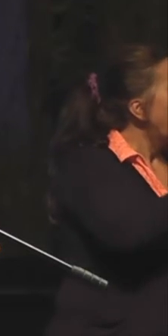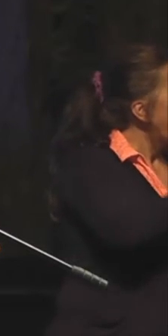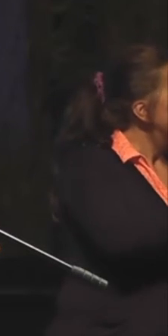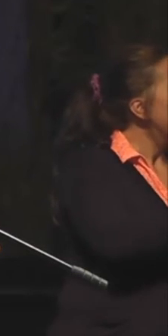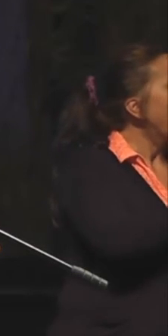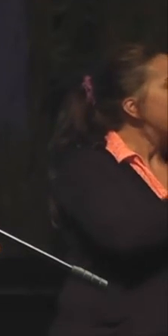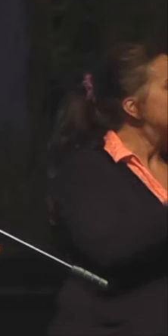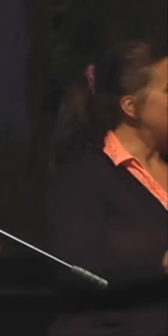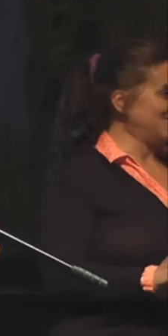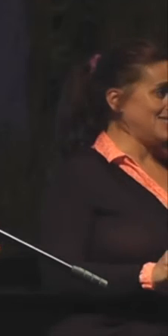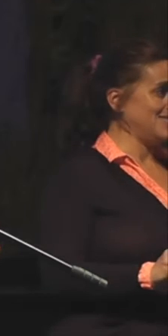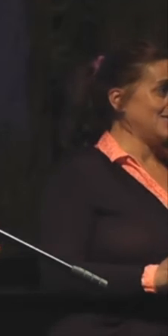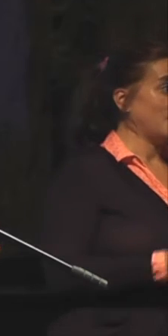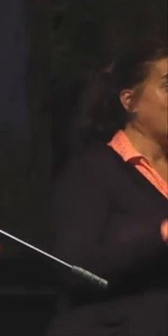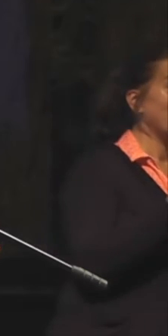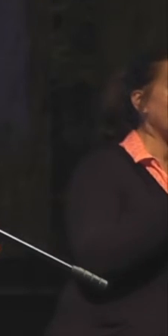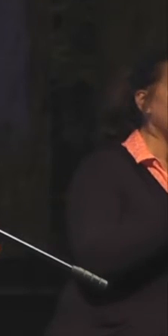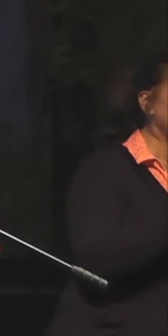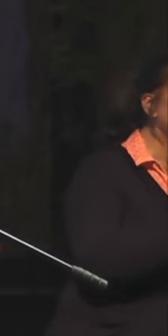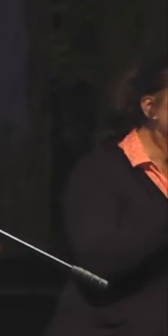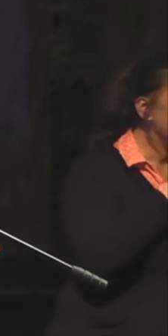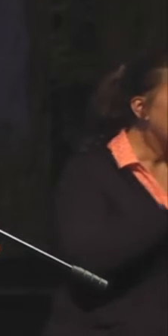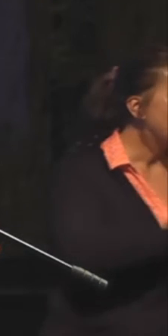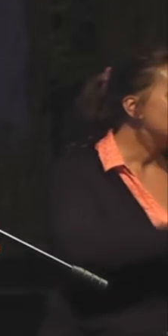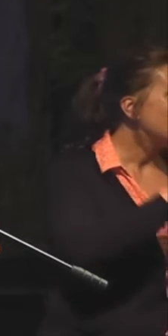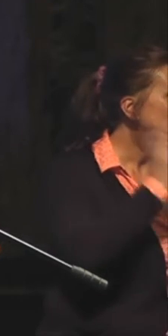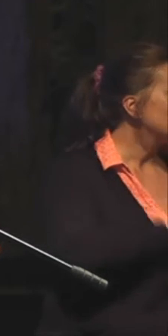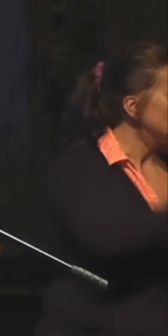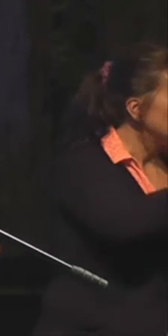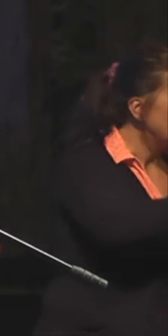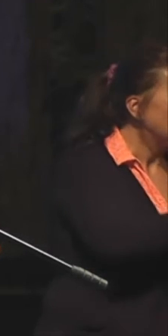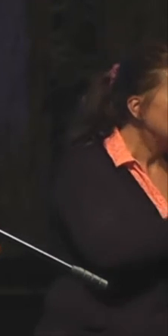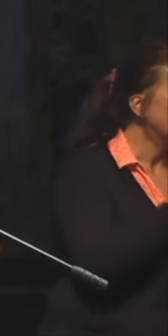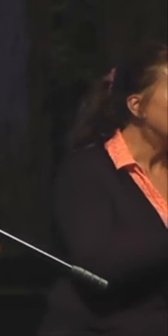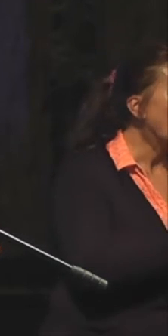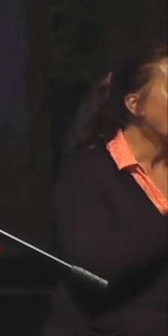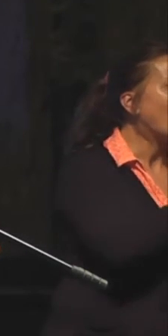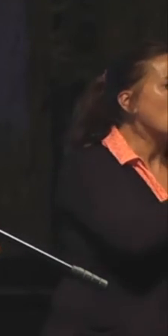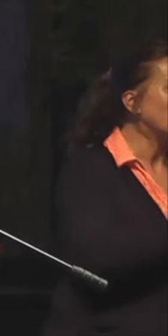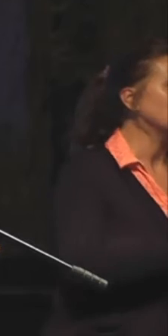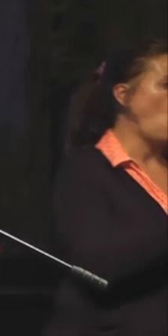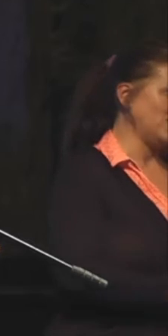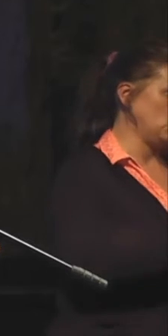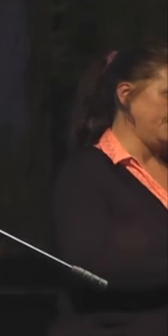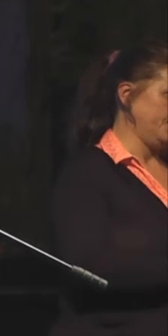ahora el de las mayorías sociales es que aseguró el cambio paz fue wilson ferreira aldunate